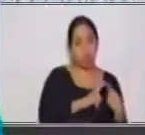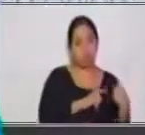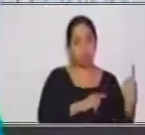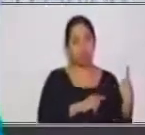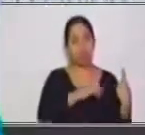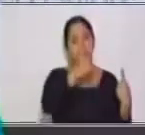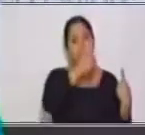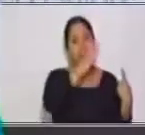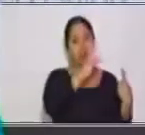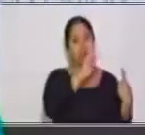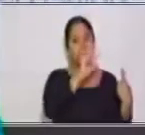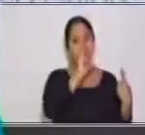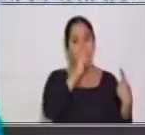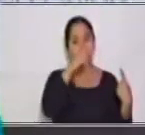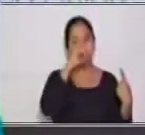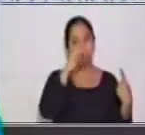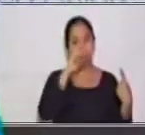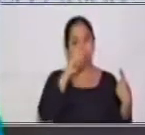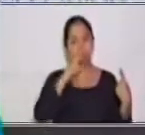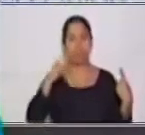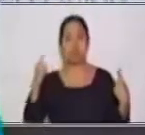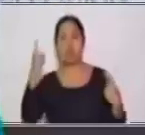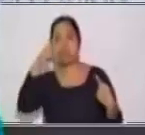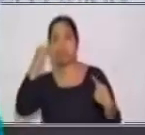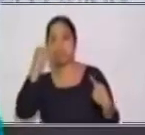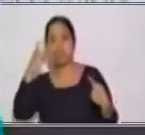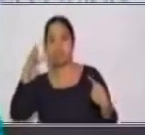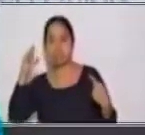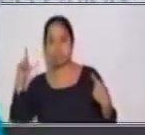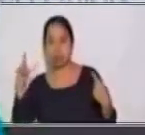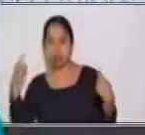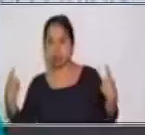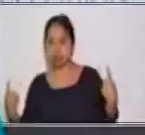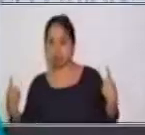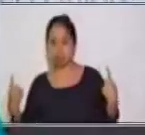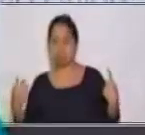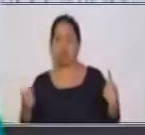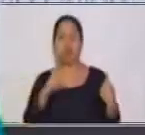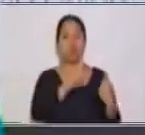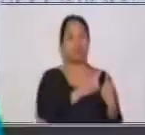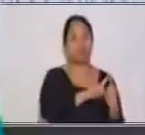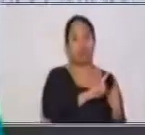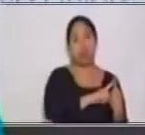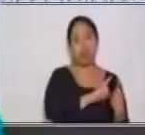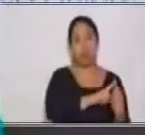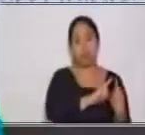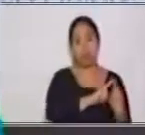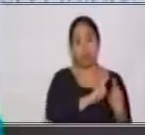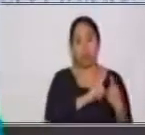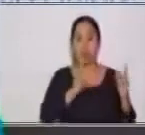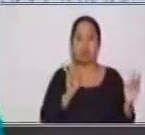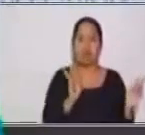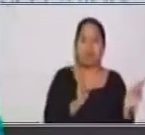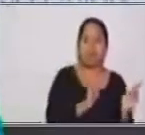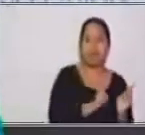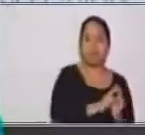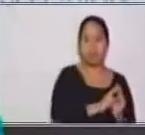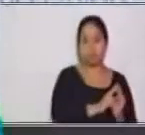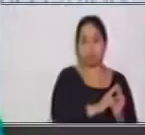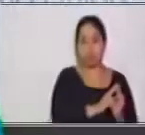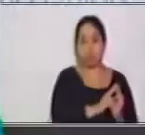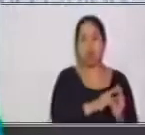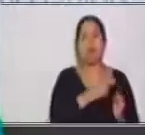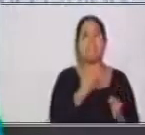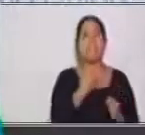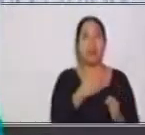decir, las abreviaturas son reducciones o corresponde a la reducción de una palabra para